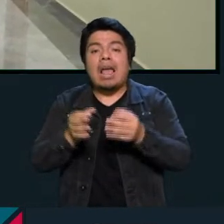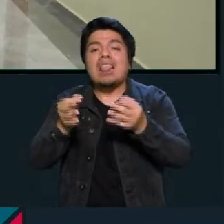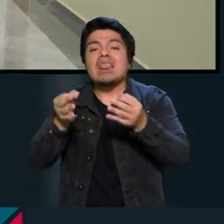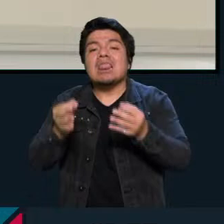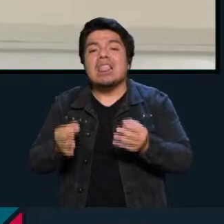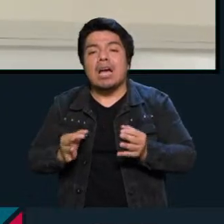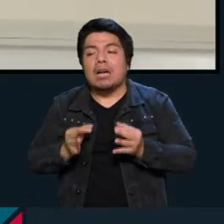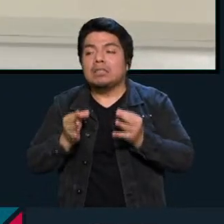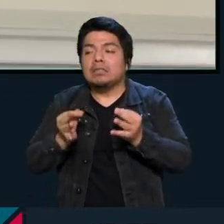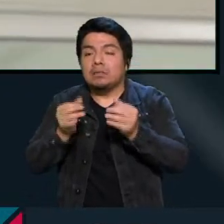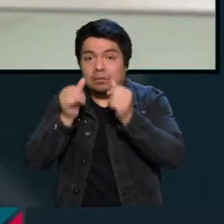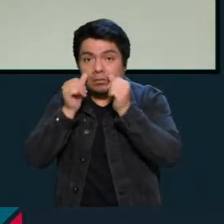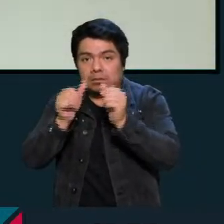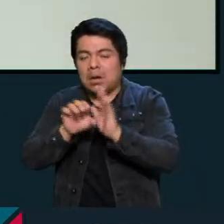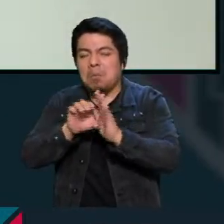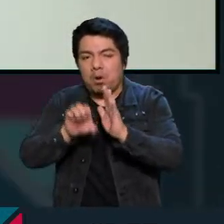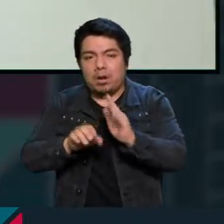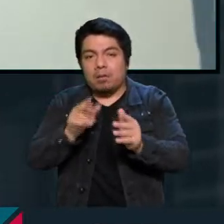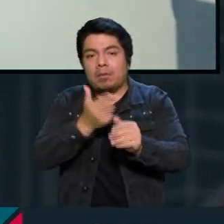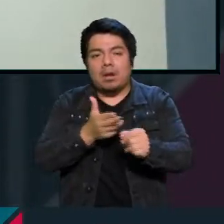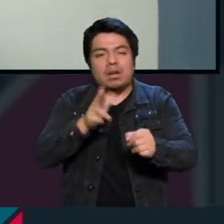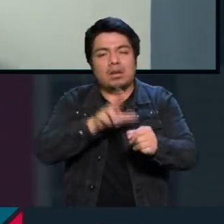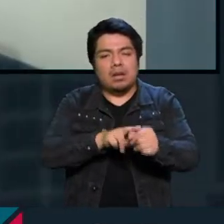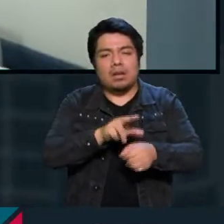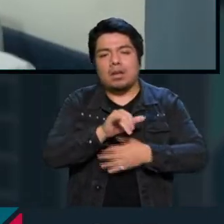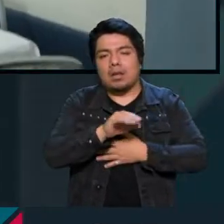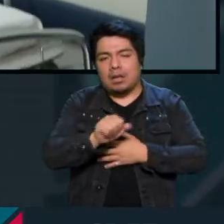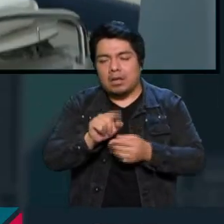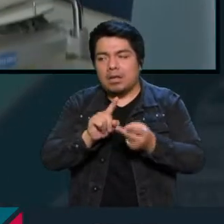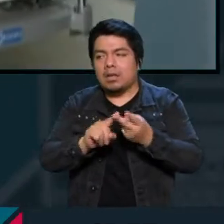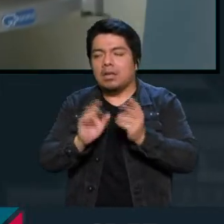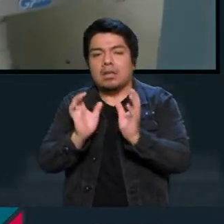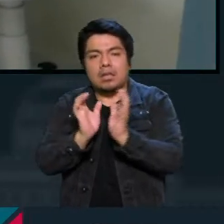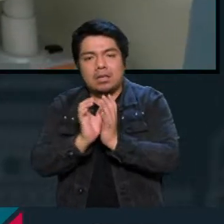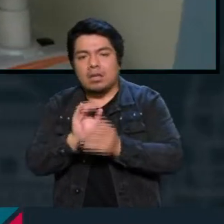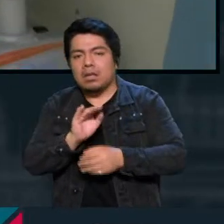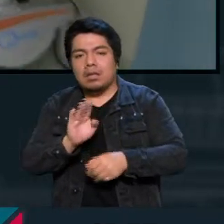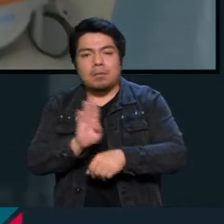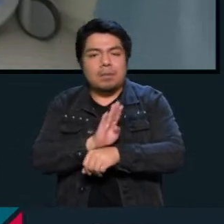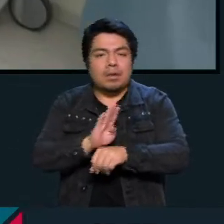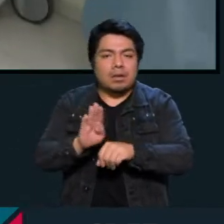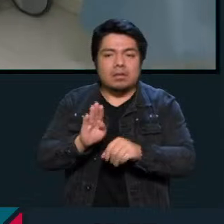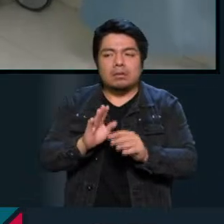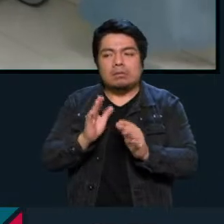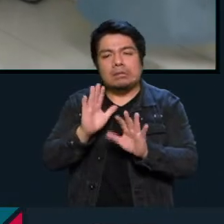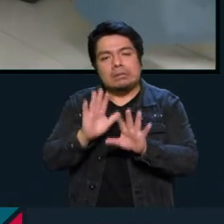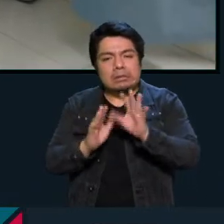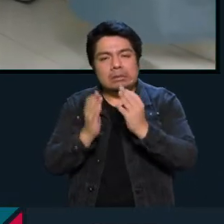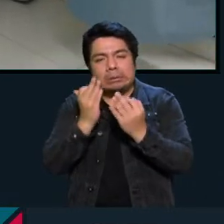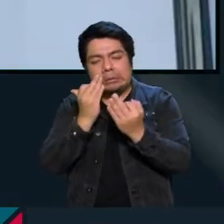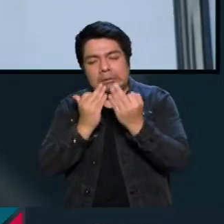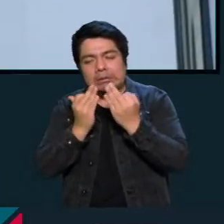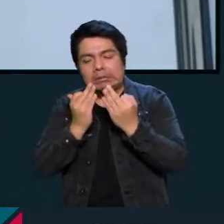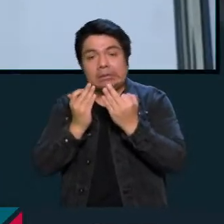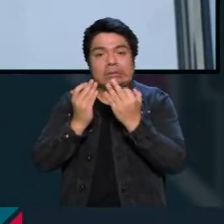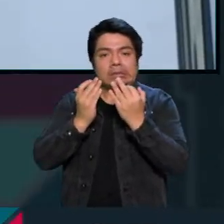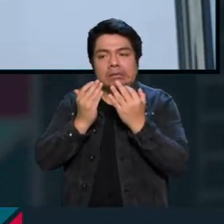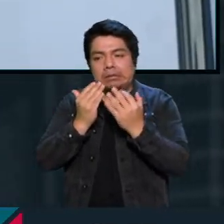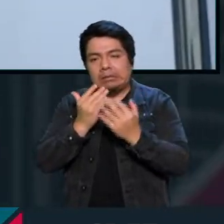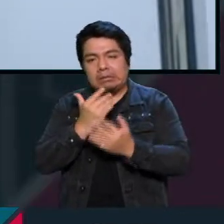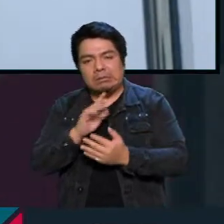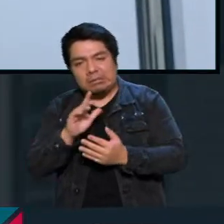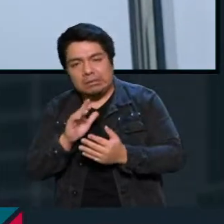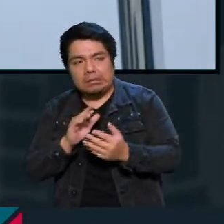médica. Cuando vamos a un hospital público, del IMSS, del ISSSTE o del IMSS Bienestar, pues aún el trato no es el más correcto, es un trato todavía